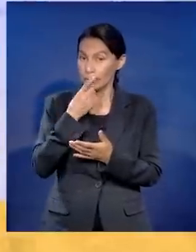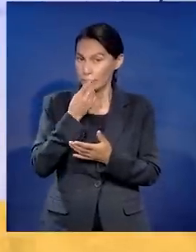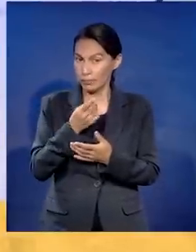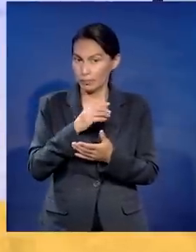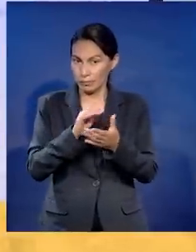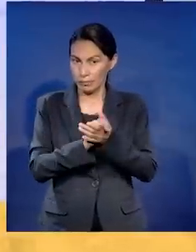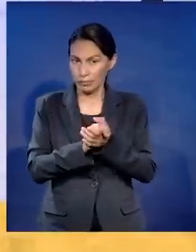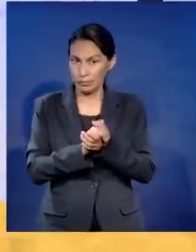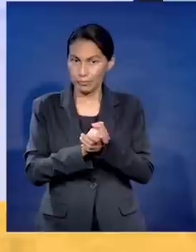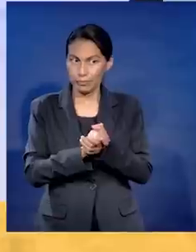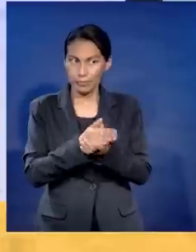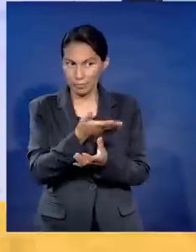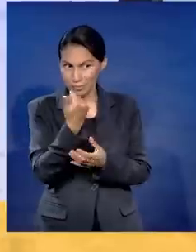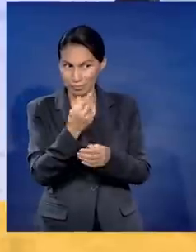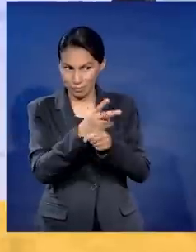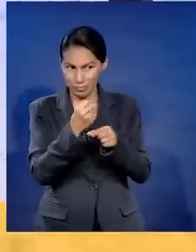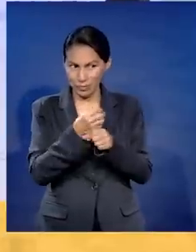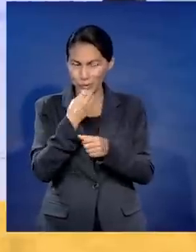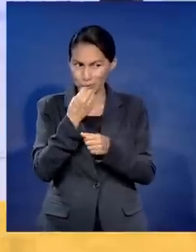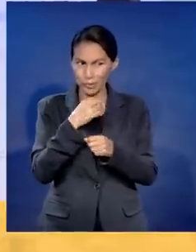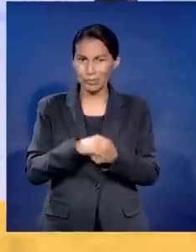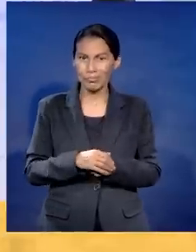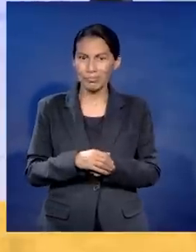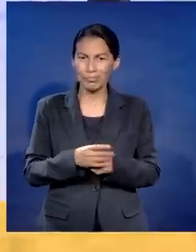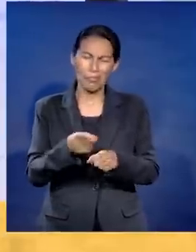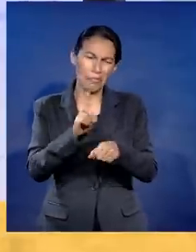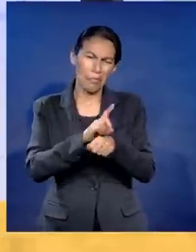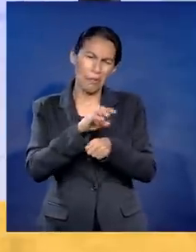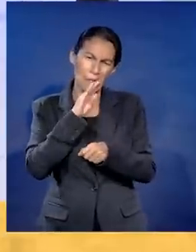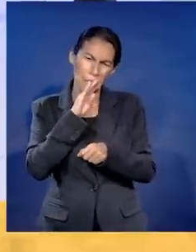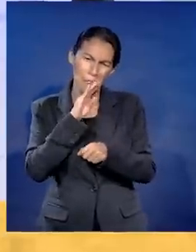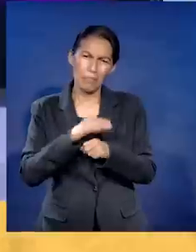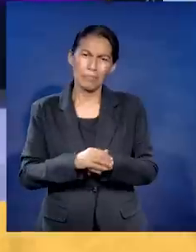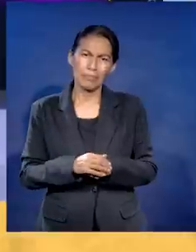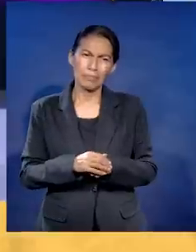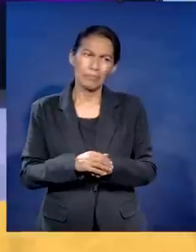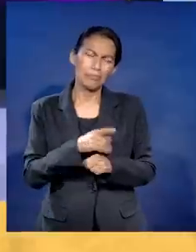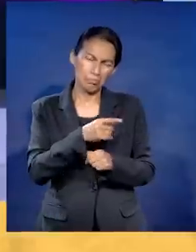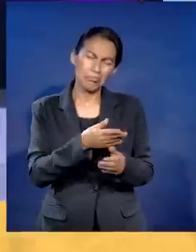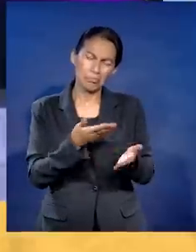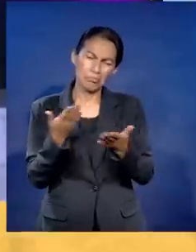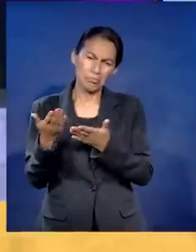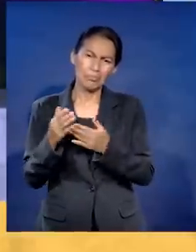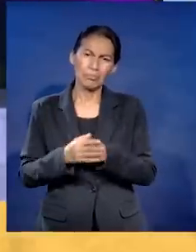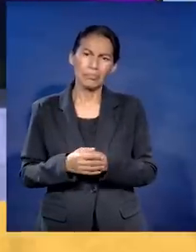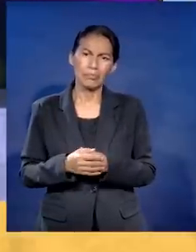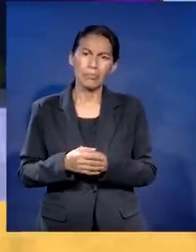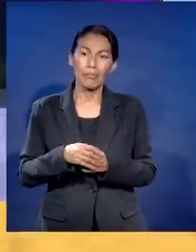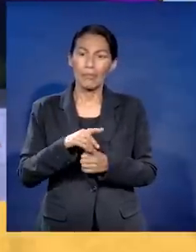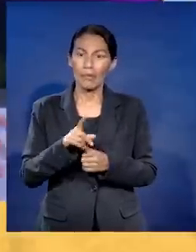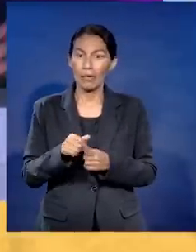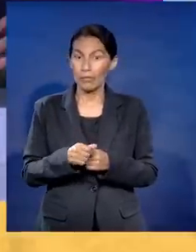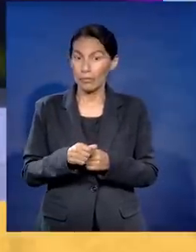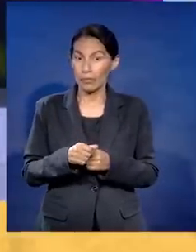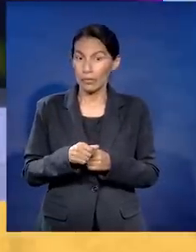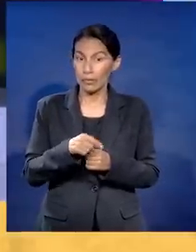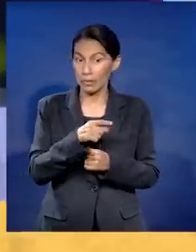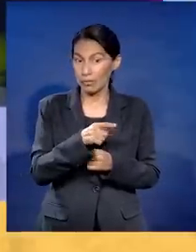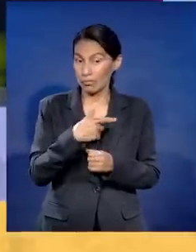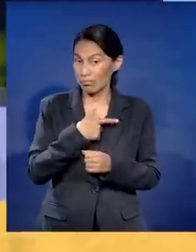Y al principio yo le decía a mi esposa, cualquier aniversario, Día de las Madres, lo que fuera, te invito a comer. Y ella al principio